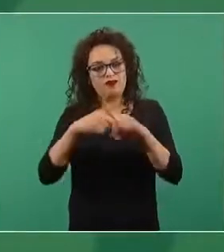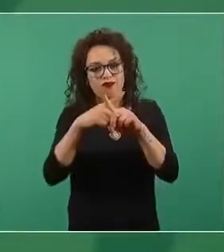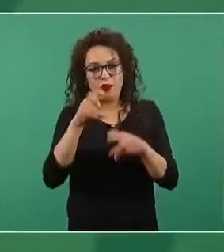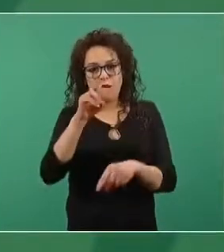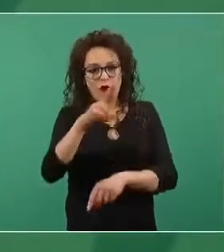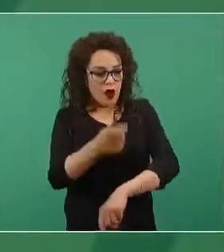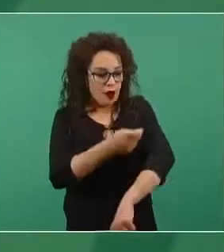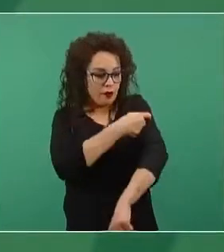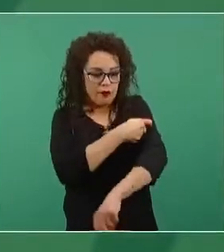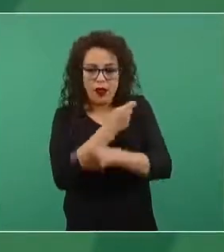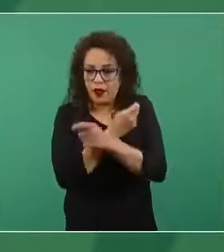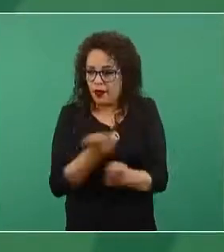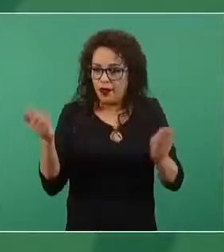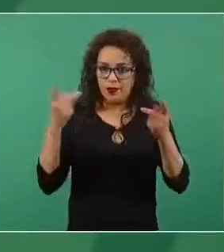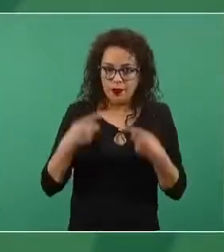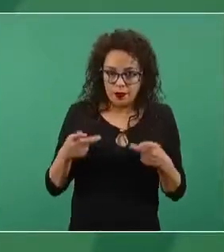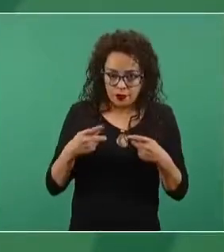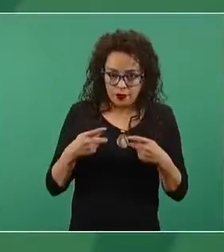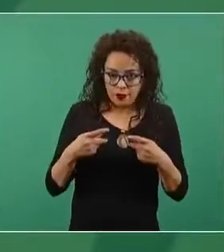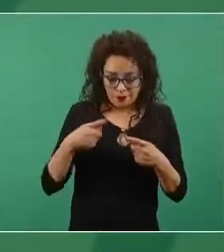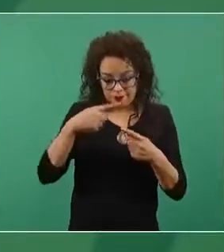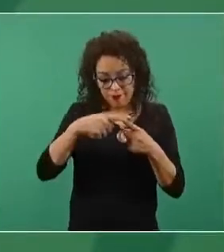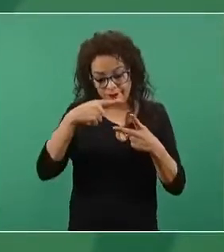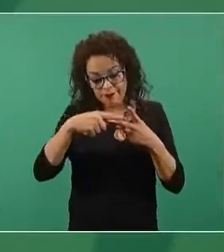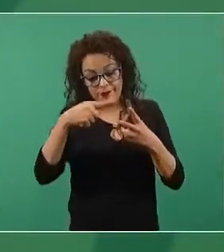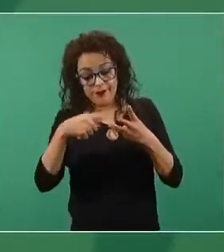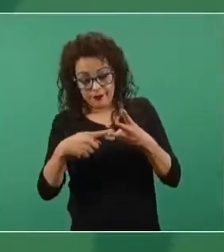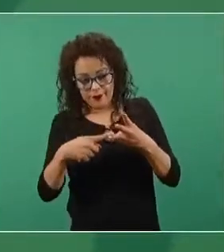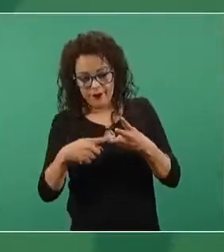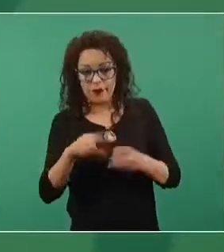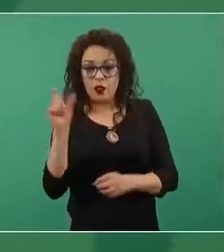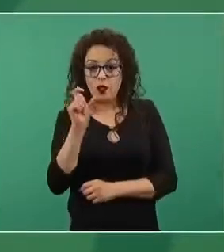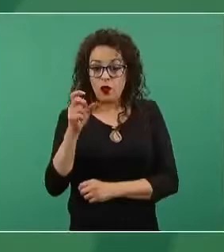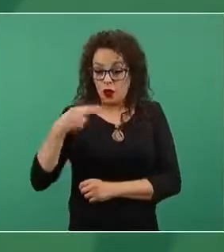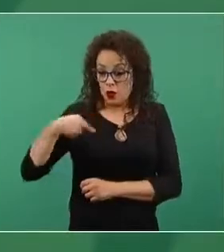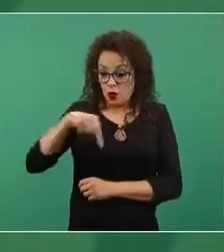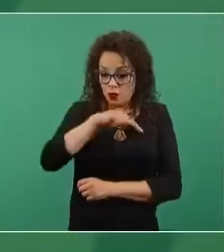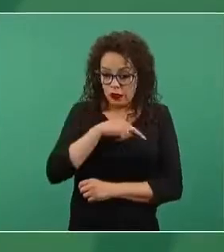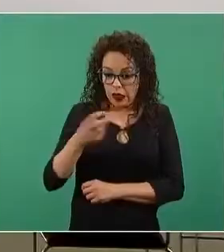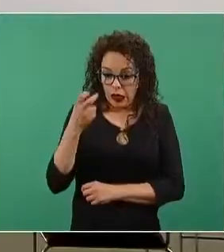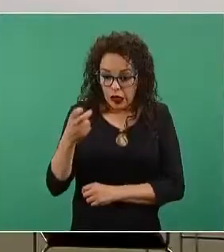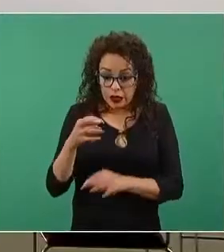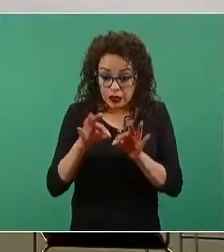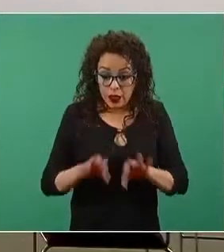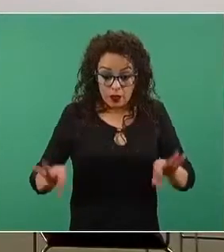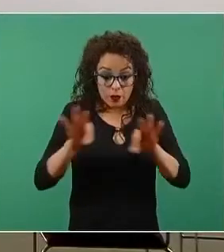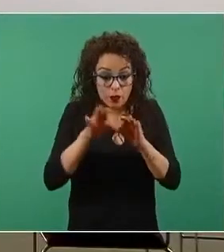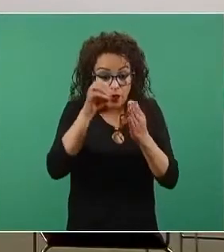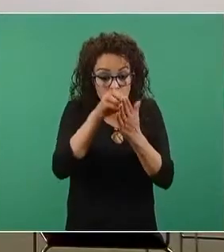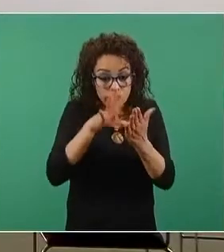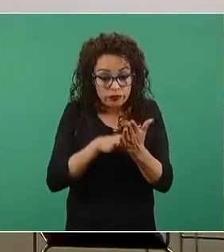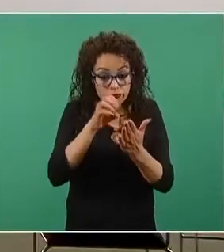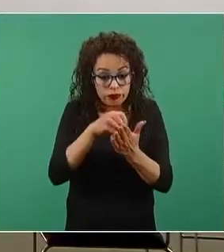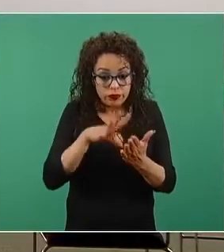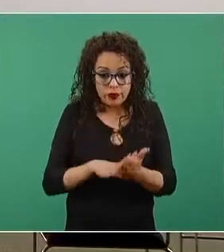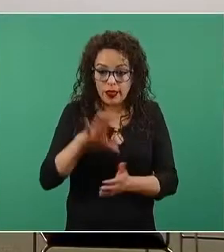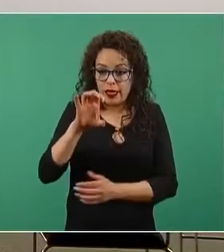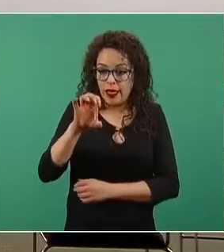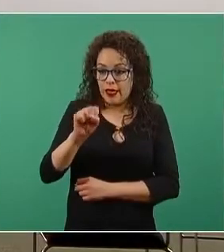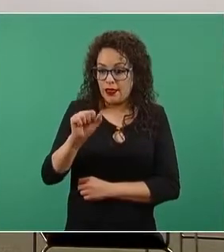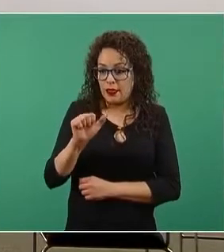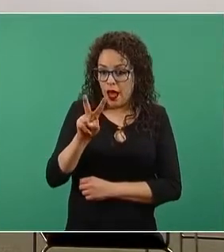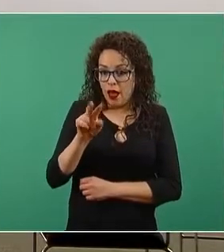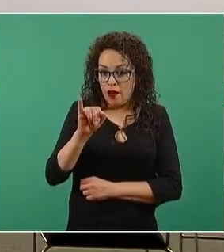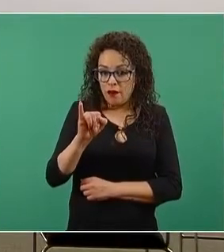¿no? Entonces, cuando nosotros, a través de este registro, que es muy importante, el registro de SAVIS,